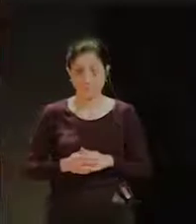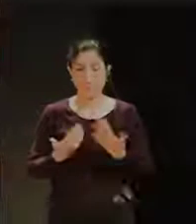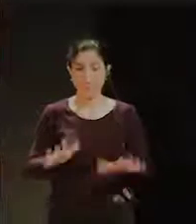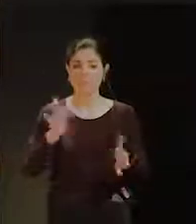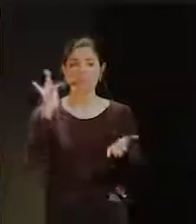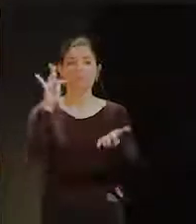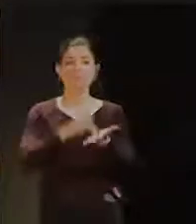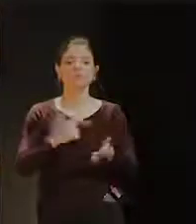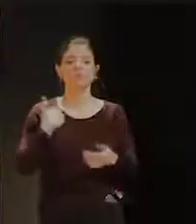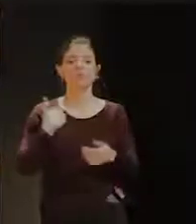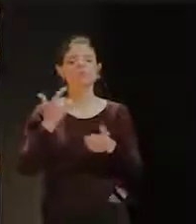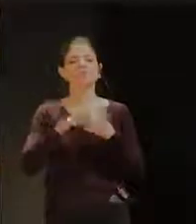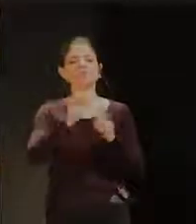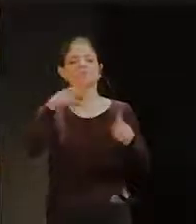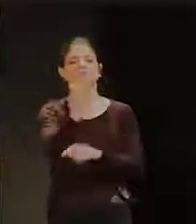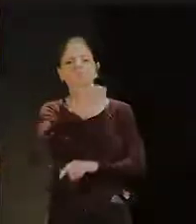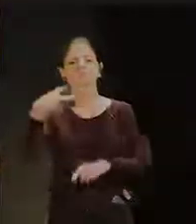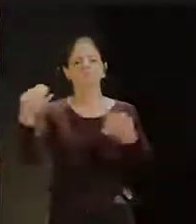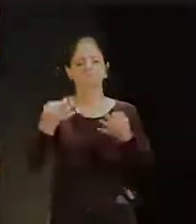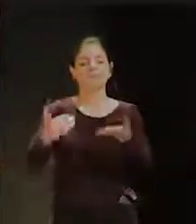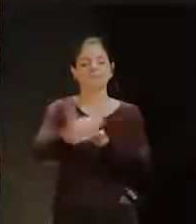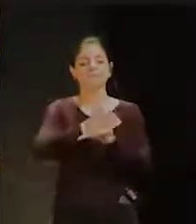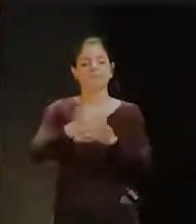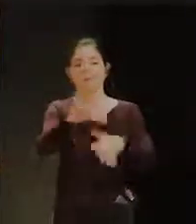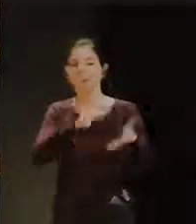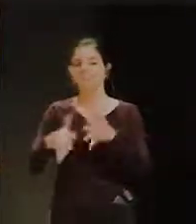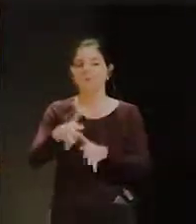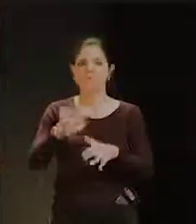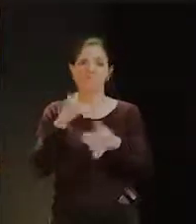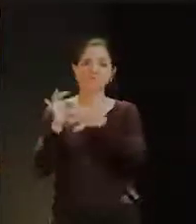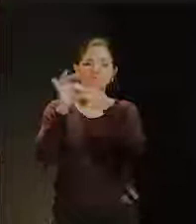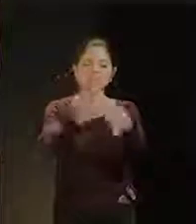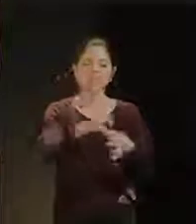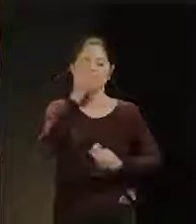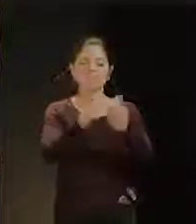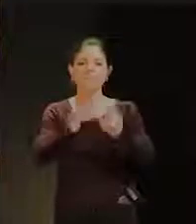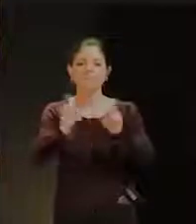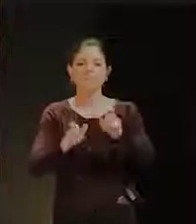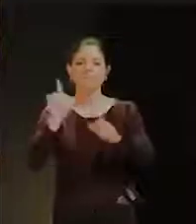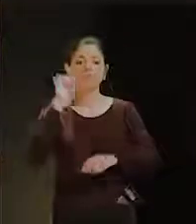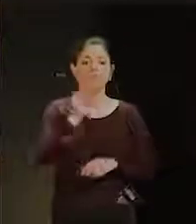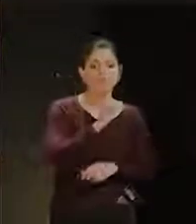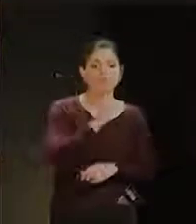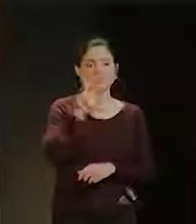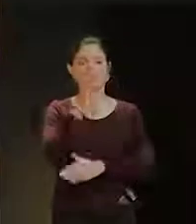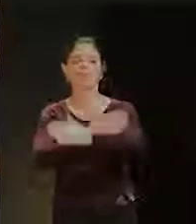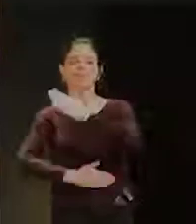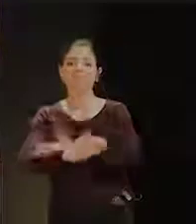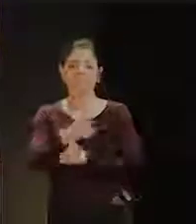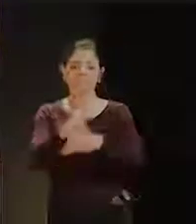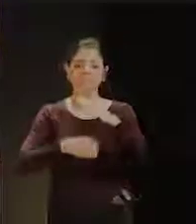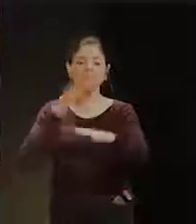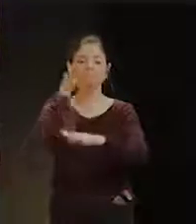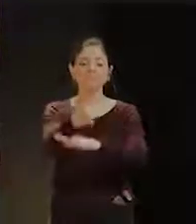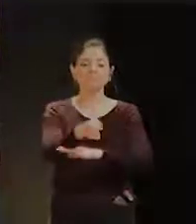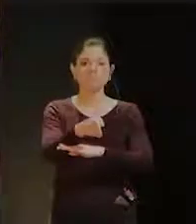Bueno, en cuanto a nuestro impacto, los ingresos estimados vinculados a las personas sordas y con discapacidad que